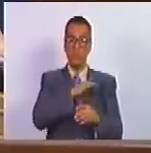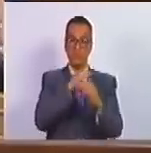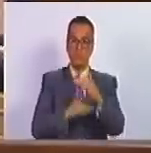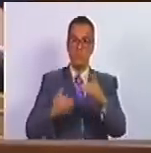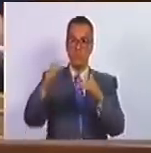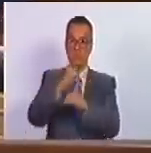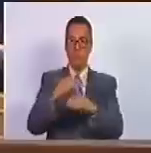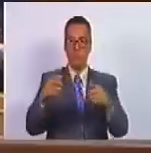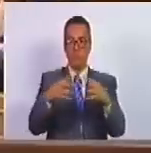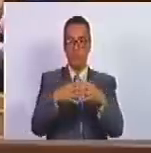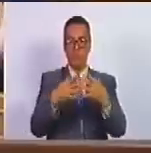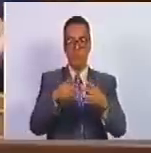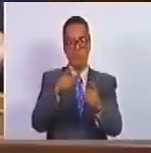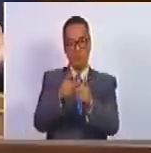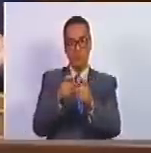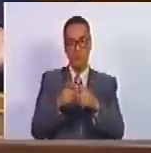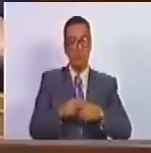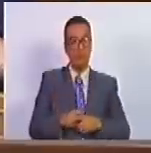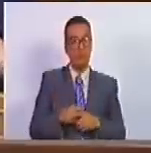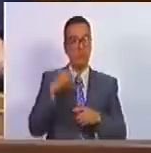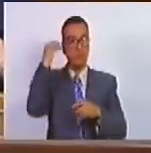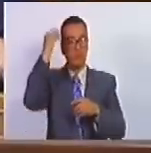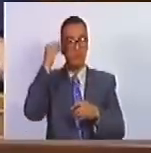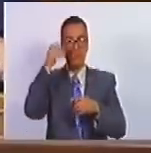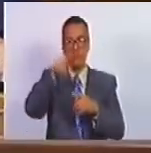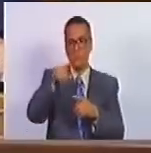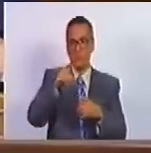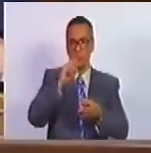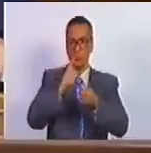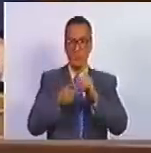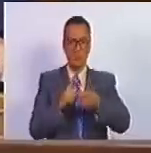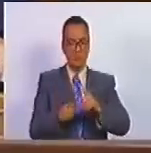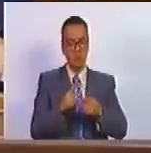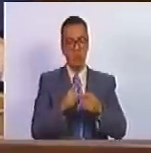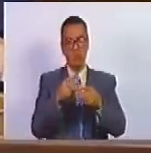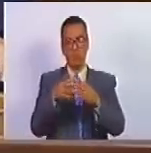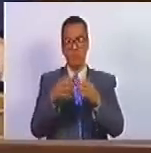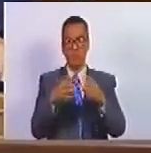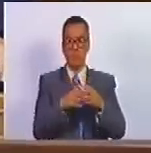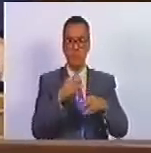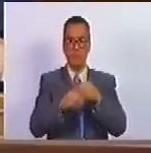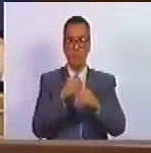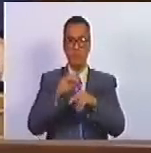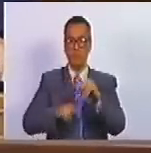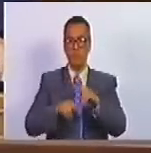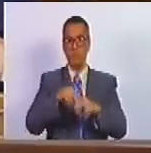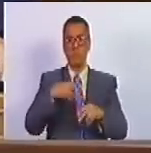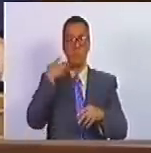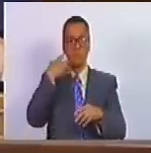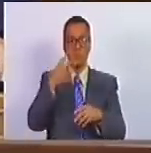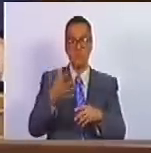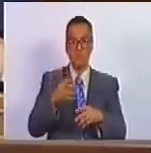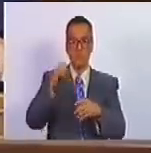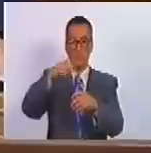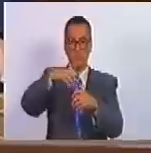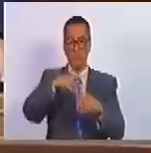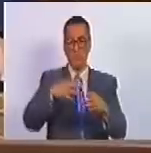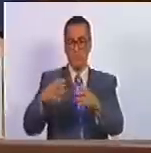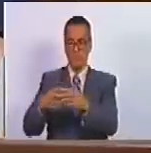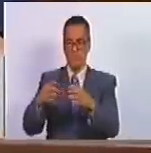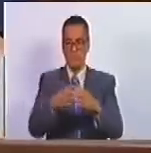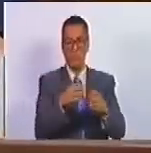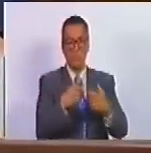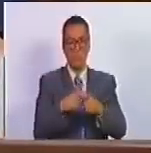de Armonización Tributaria, tomando en cuenta factores como la cantidad de generación de basura, zonificación y